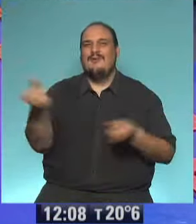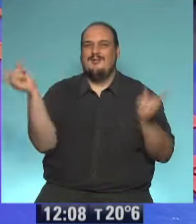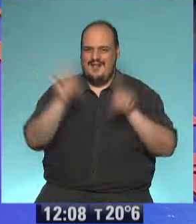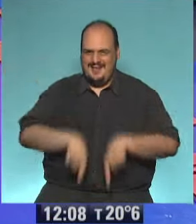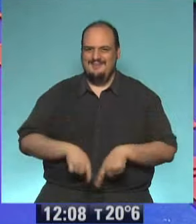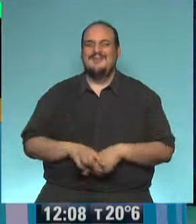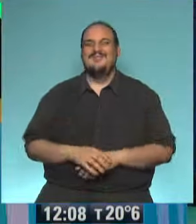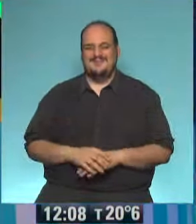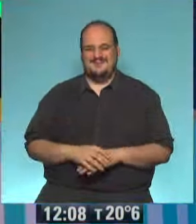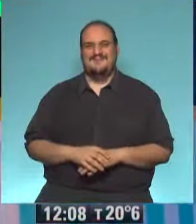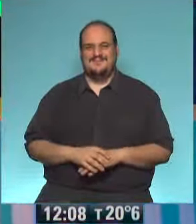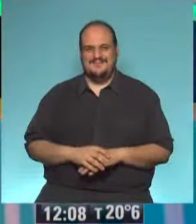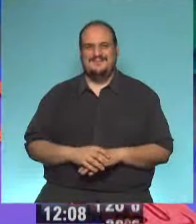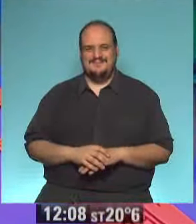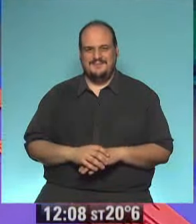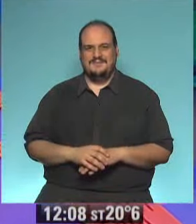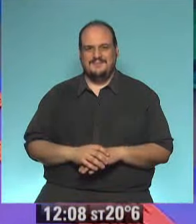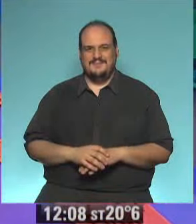lunes volvemos.